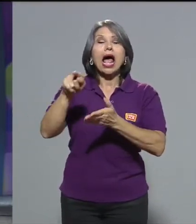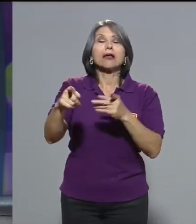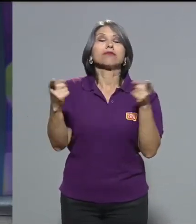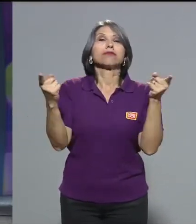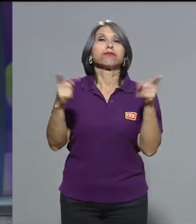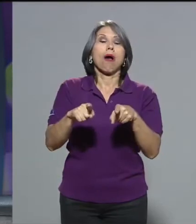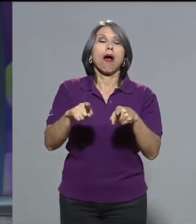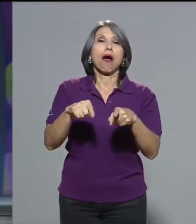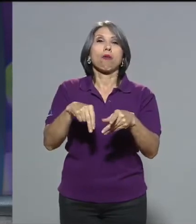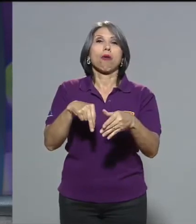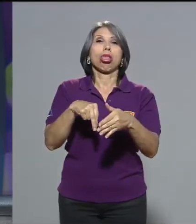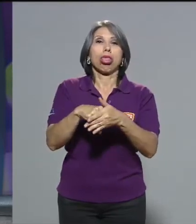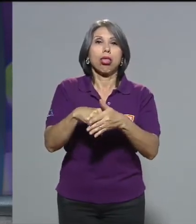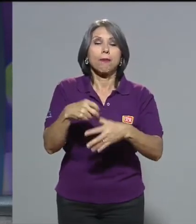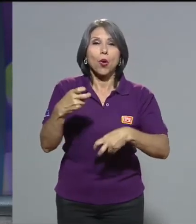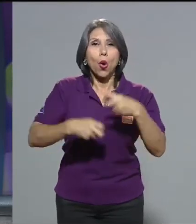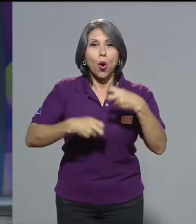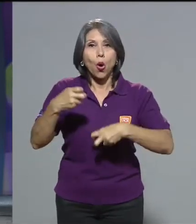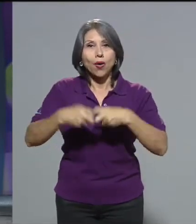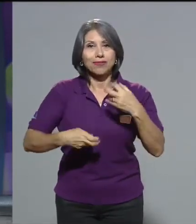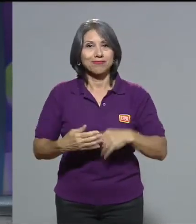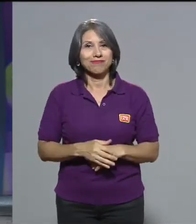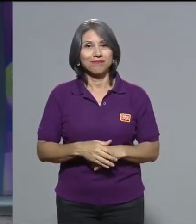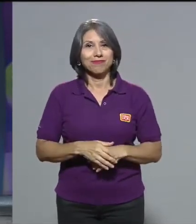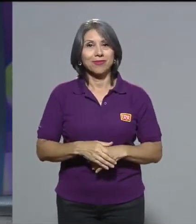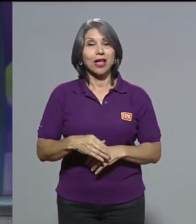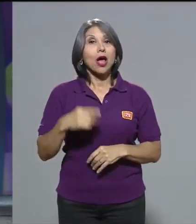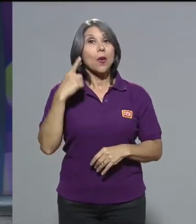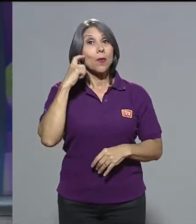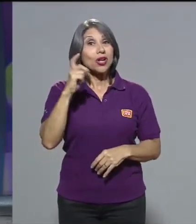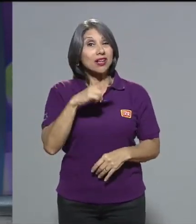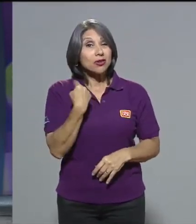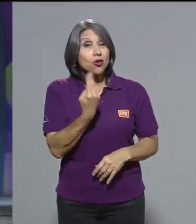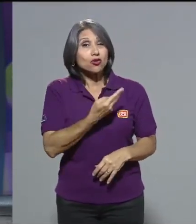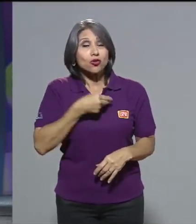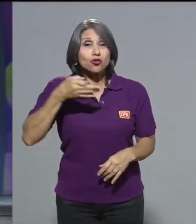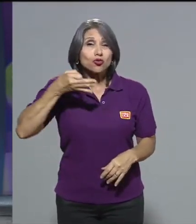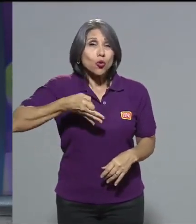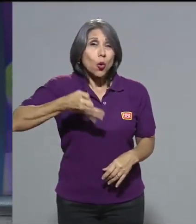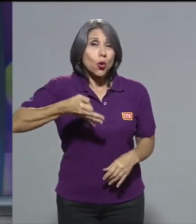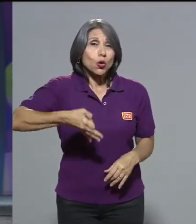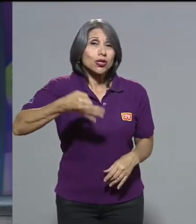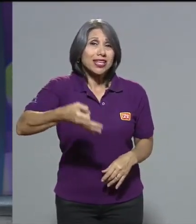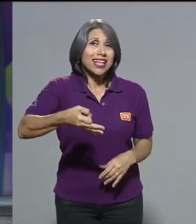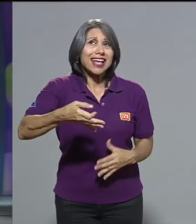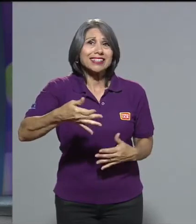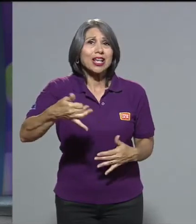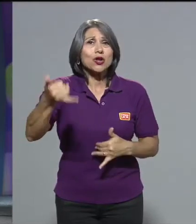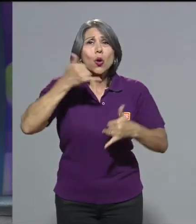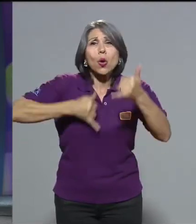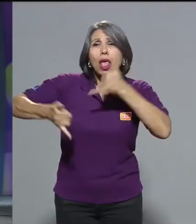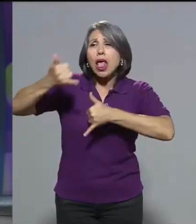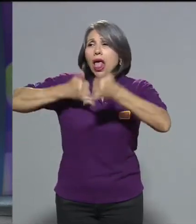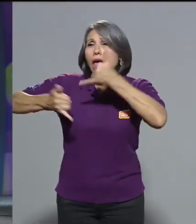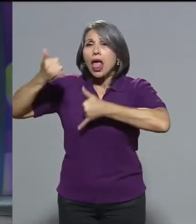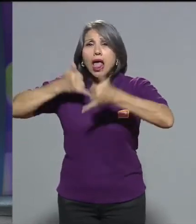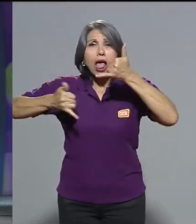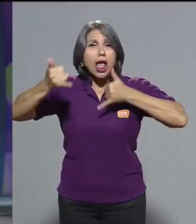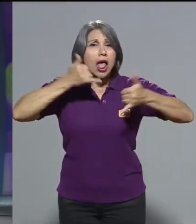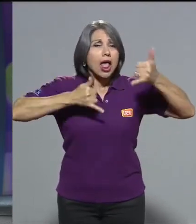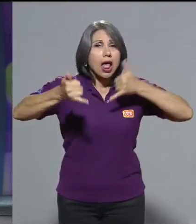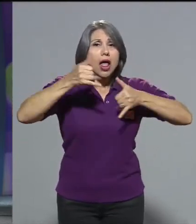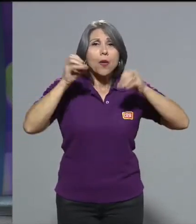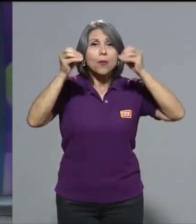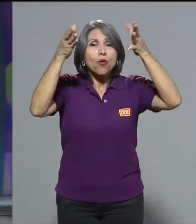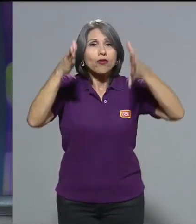problemas, porque a nosotros, yo le puedo decir, María Fernanda, que todos los días nos llaman profesores y maestros,